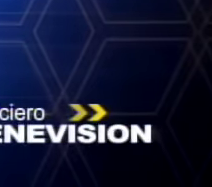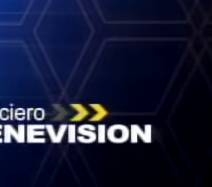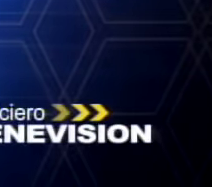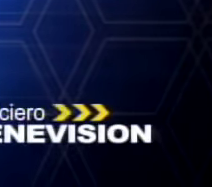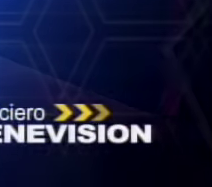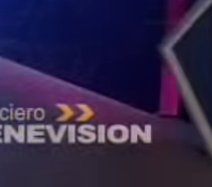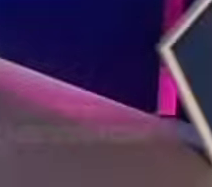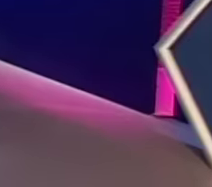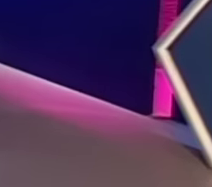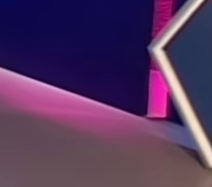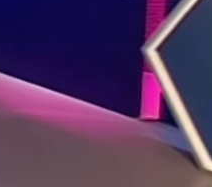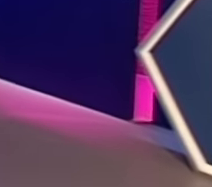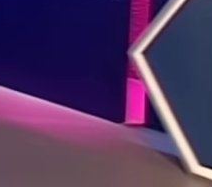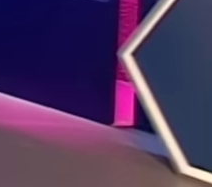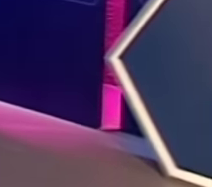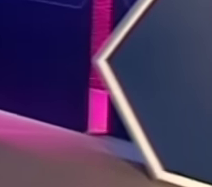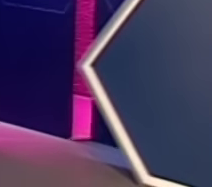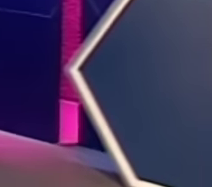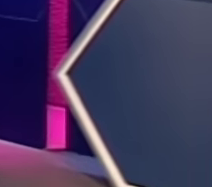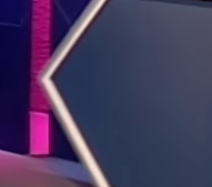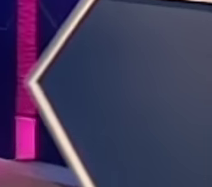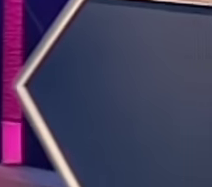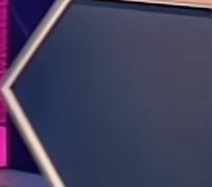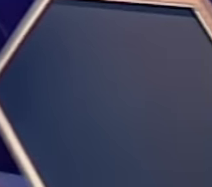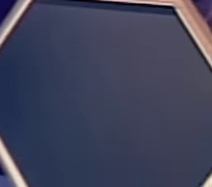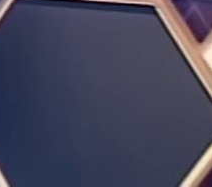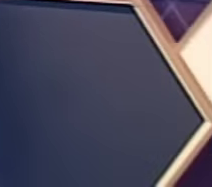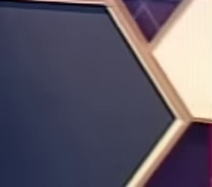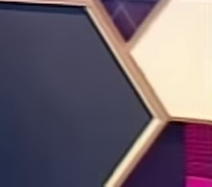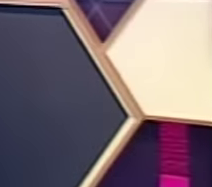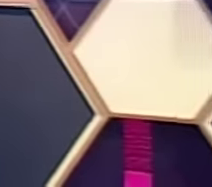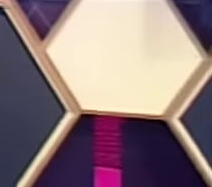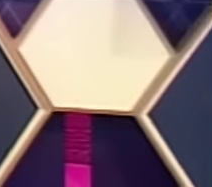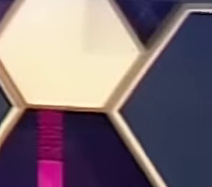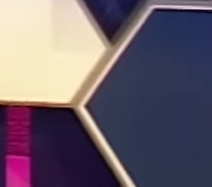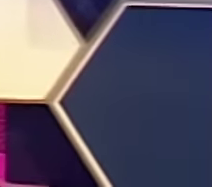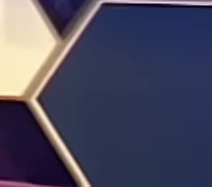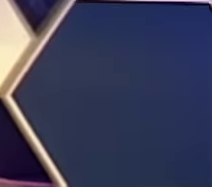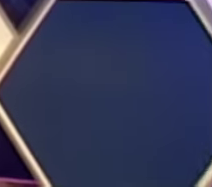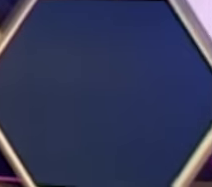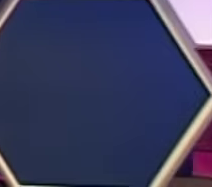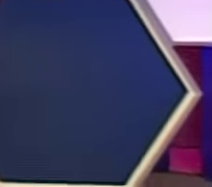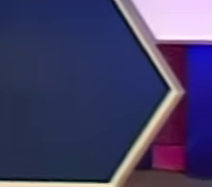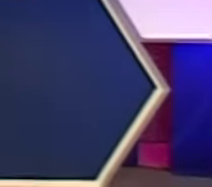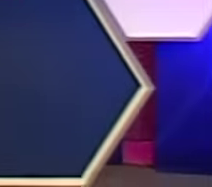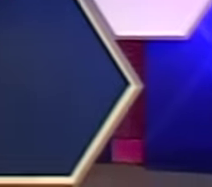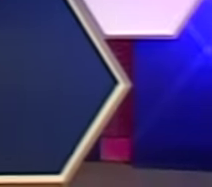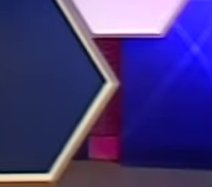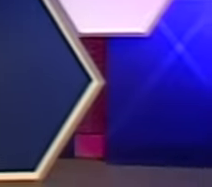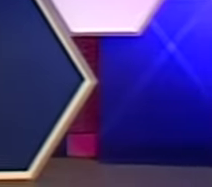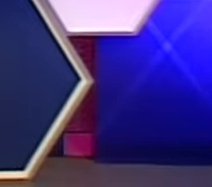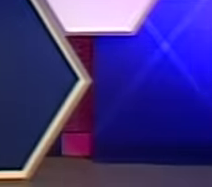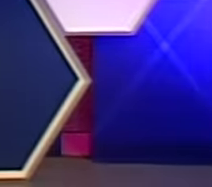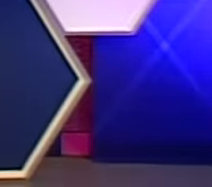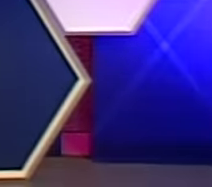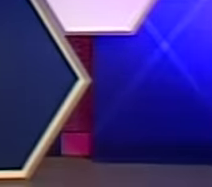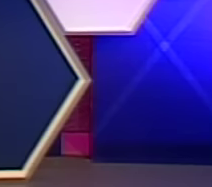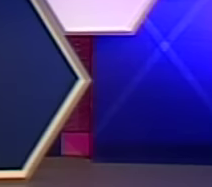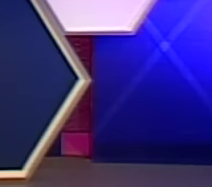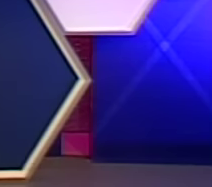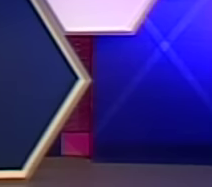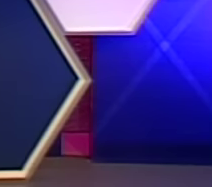venimos Hola muy buenas noches para todos Yo soy Federica Guzmán y desde ya los estaré acompañando en nuestro acostumbrado recorrido por las noticias del entretenimiento aquí